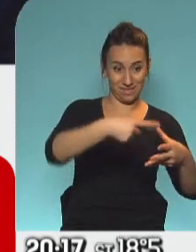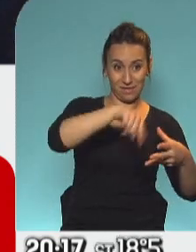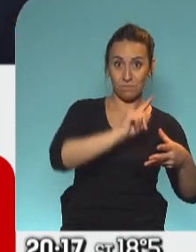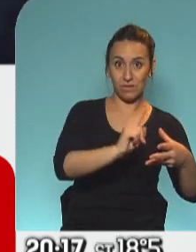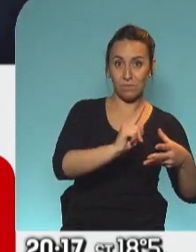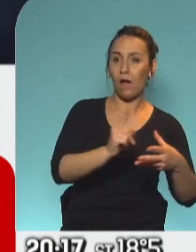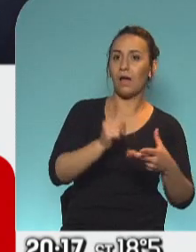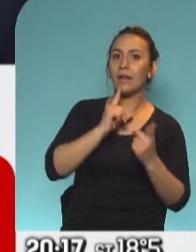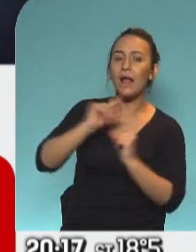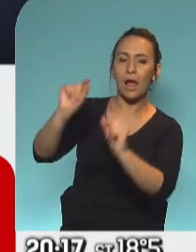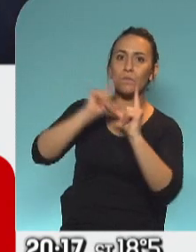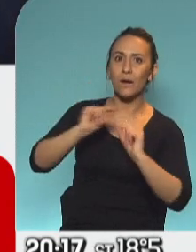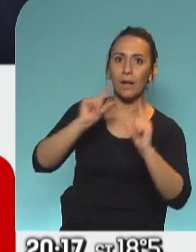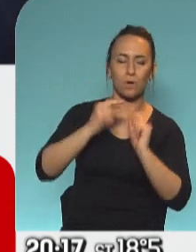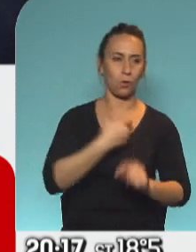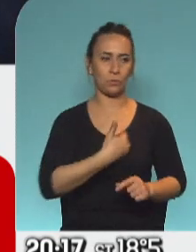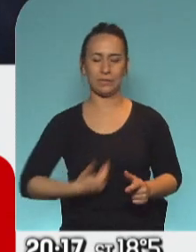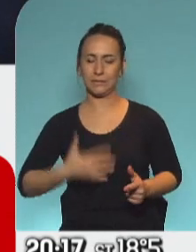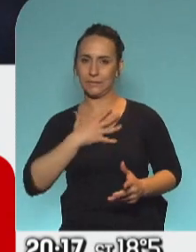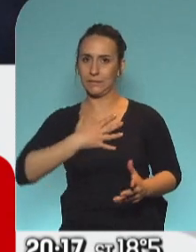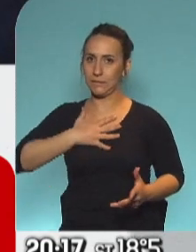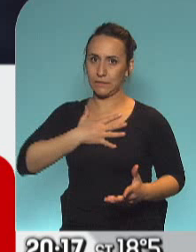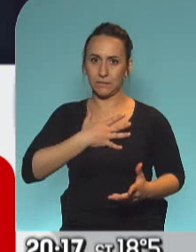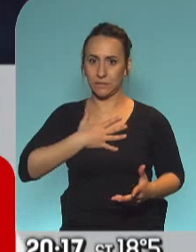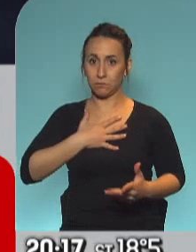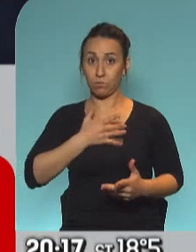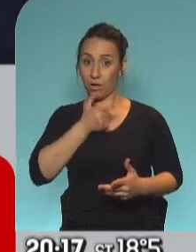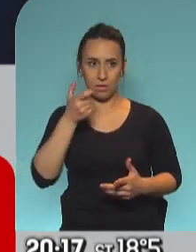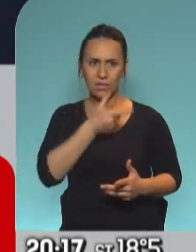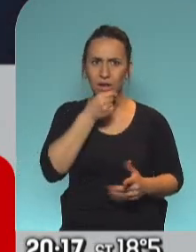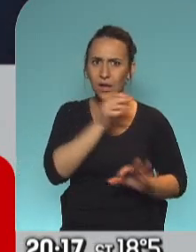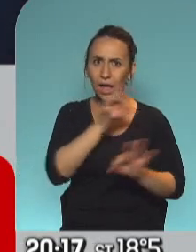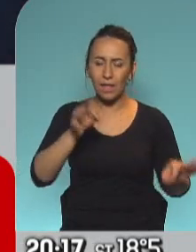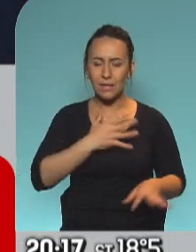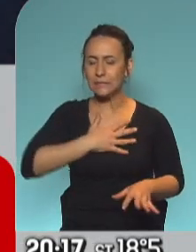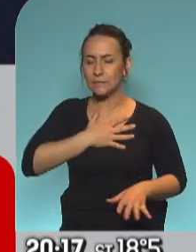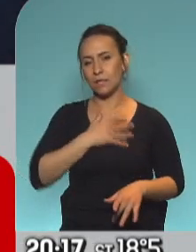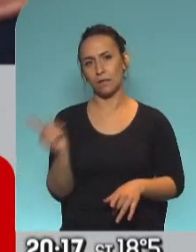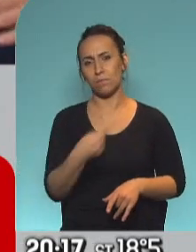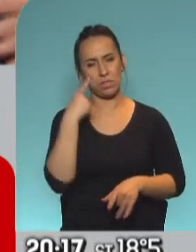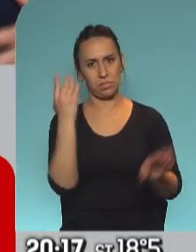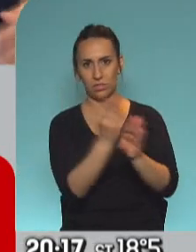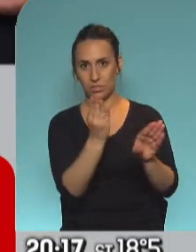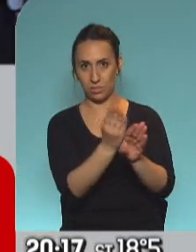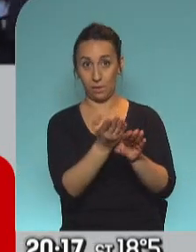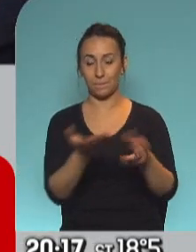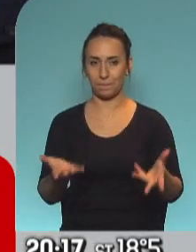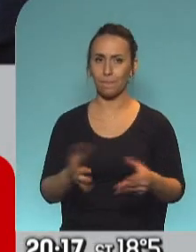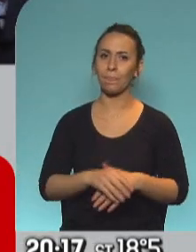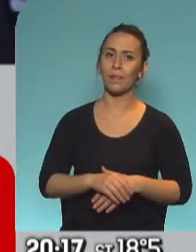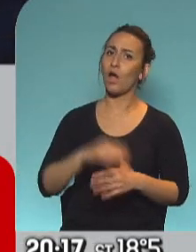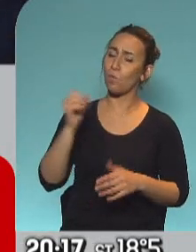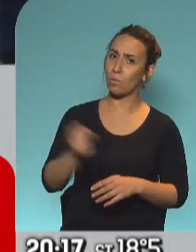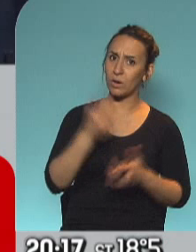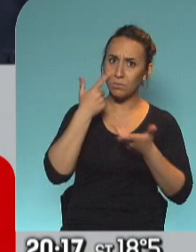el gobierno tenía una ausencia de respuestas claramente notable. Ministro, es importante recordar cómo aparece esta información, cómo la